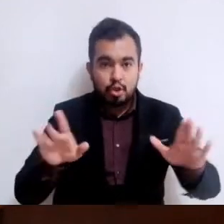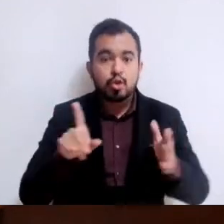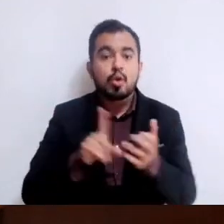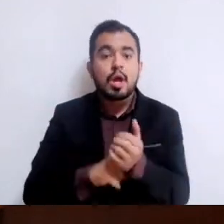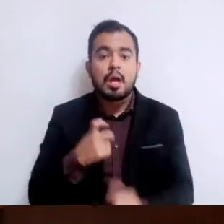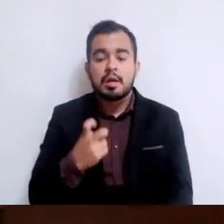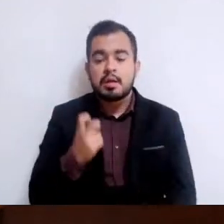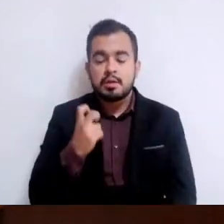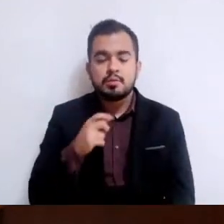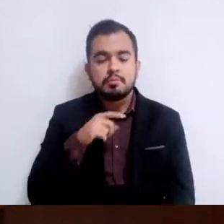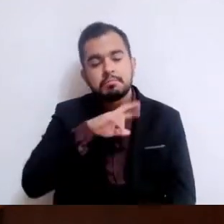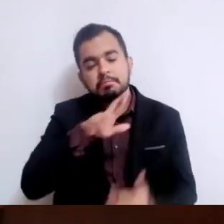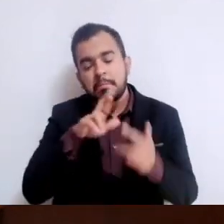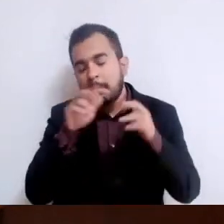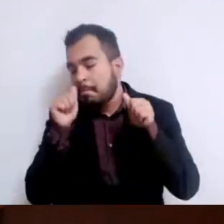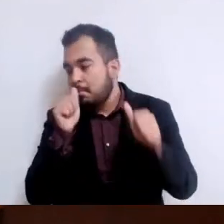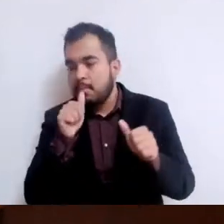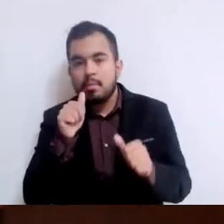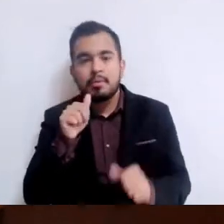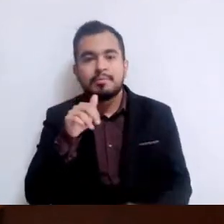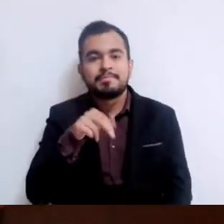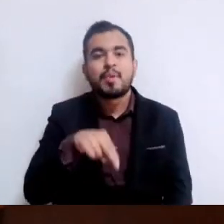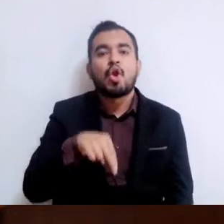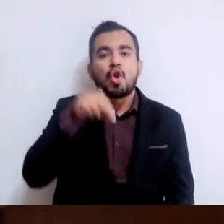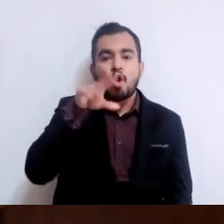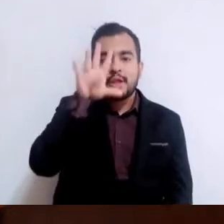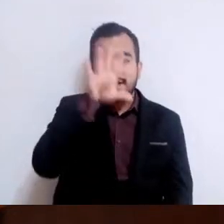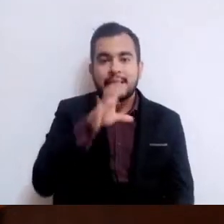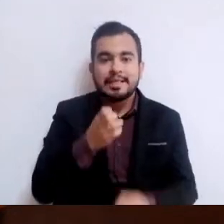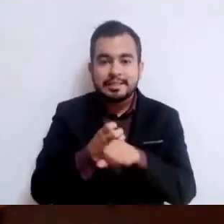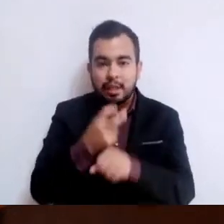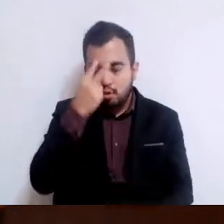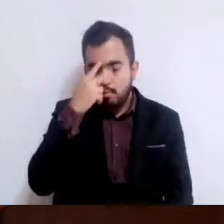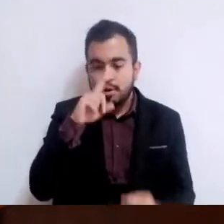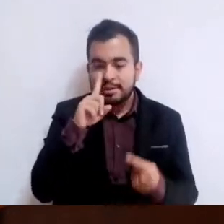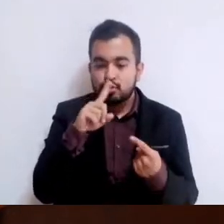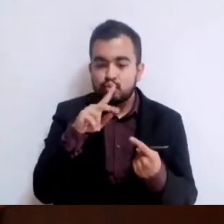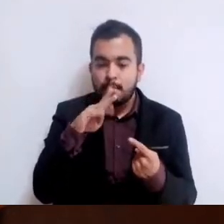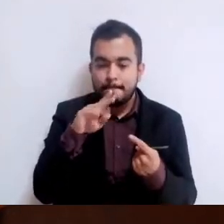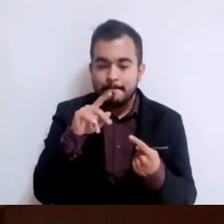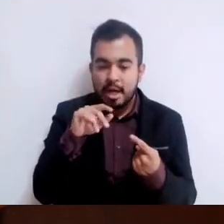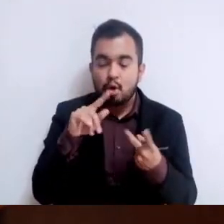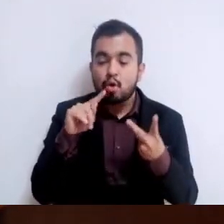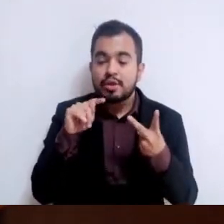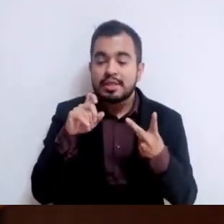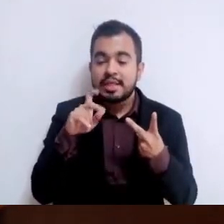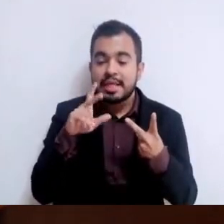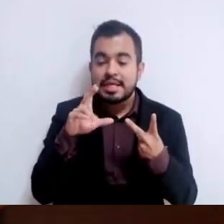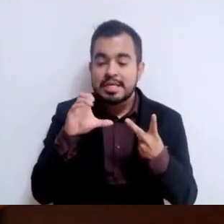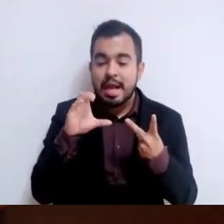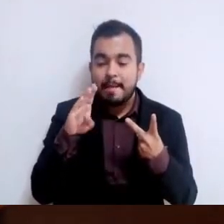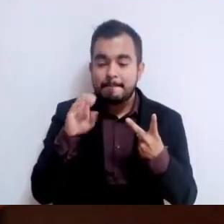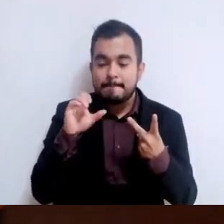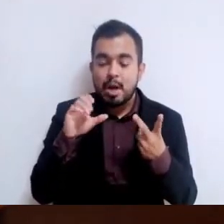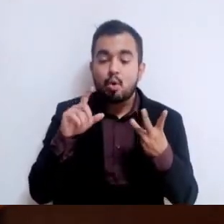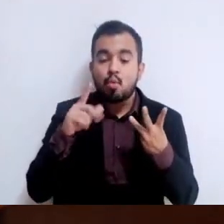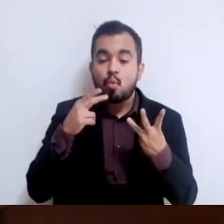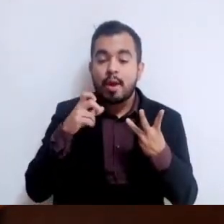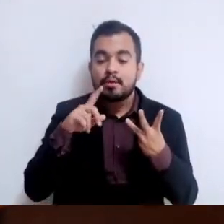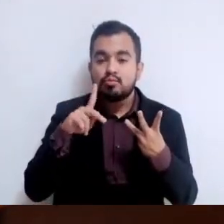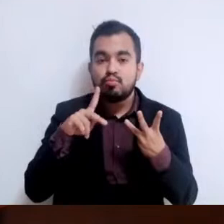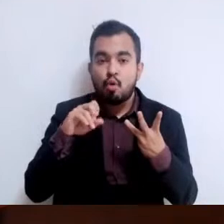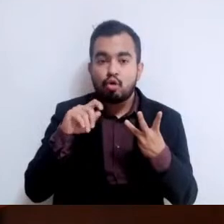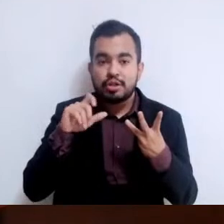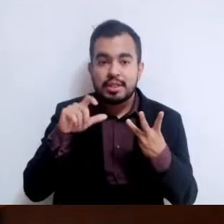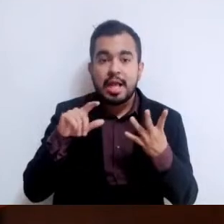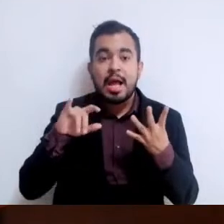a la marginación, como la zona norte del Estado de México, Zumpango, Tecámac, Hueypostla, Jaltenco,